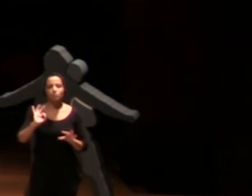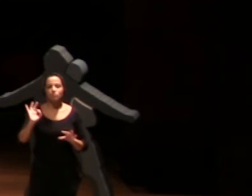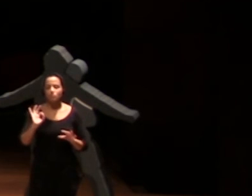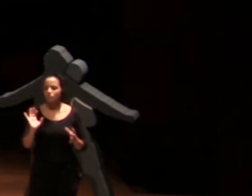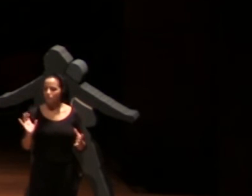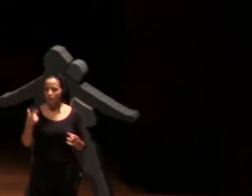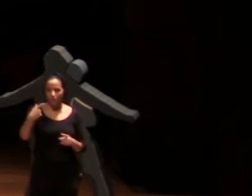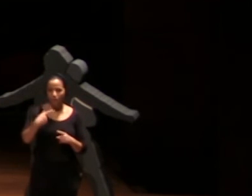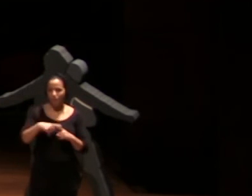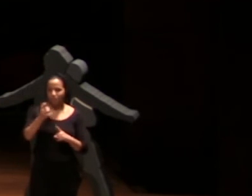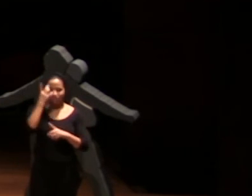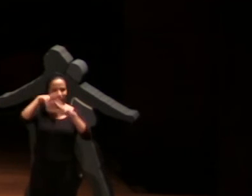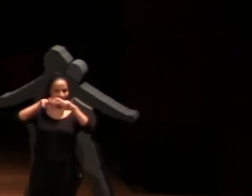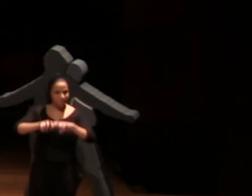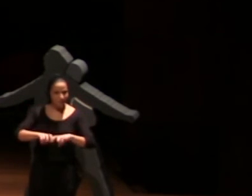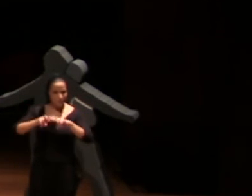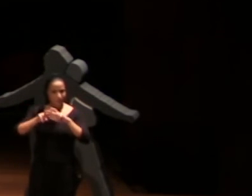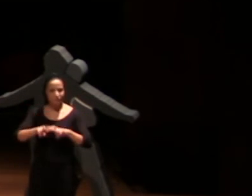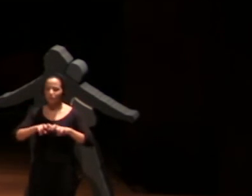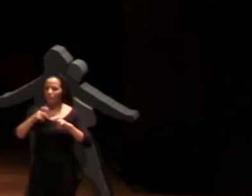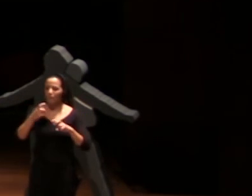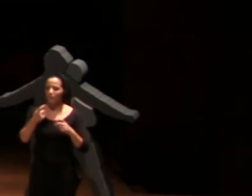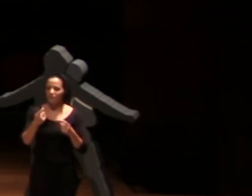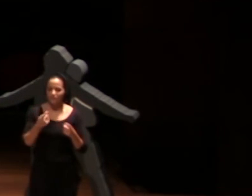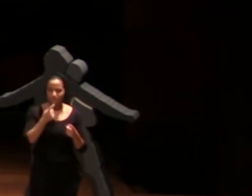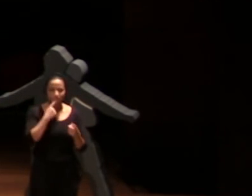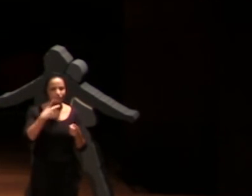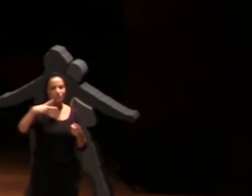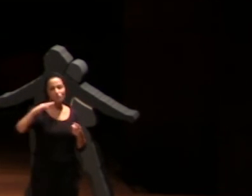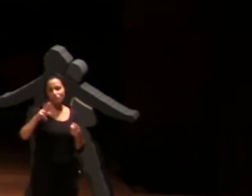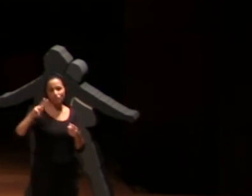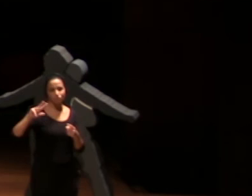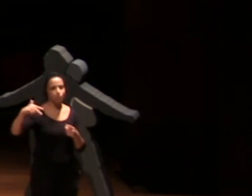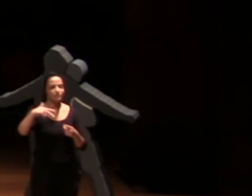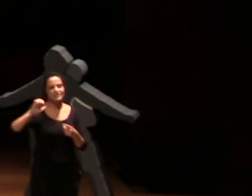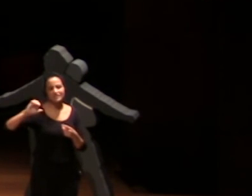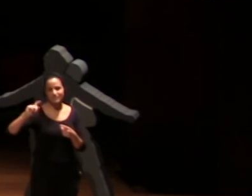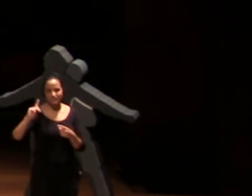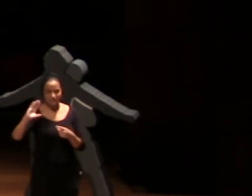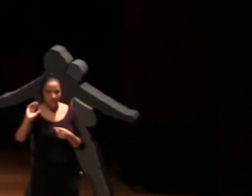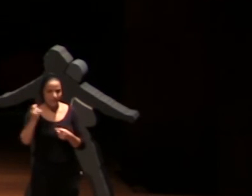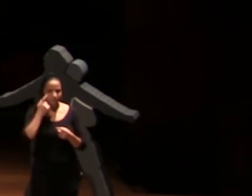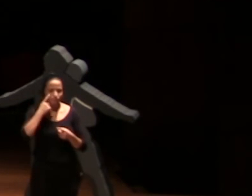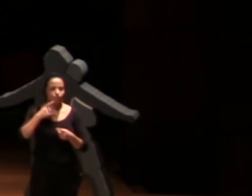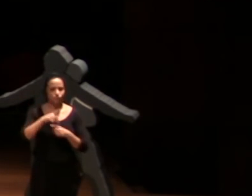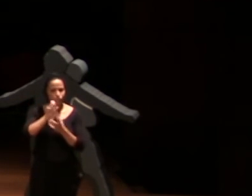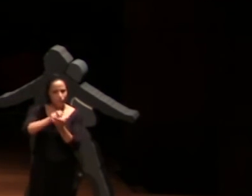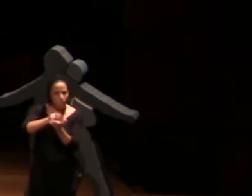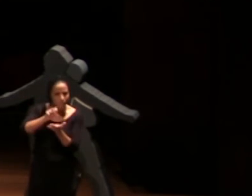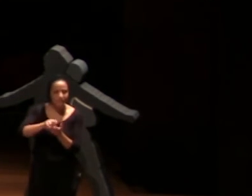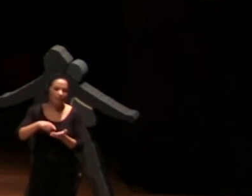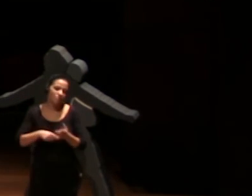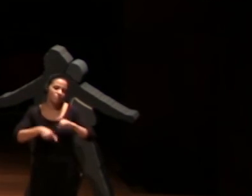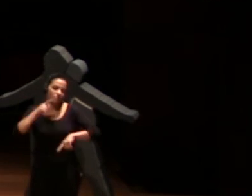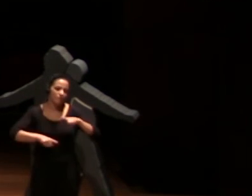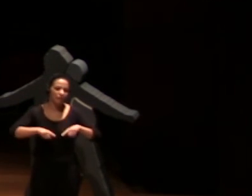O este experimento que lo llamamos el foot check, donde describimos patrones funcionales en gestos muy concretos que nos interesan dentro del ciclo de la marcha, como es la dorsiflexión del